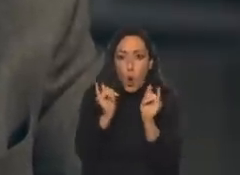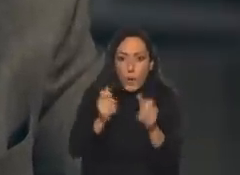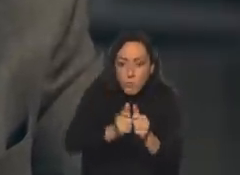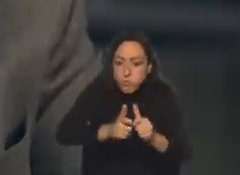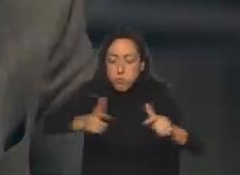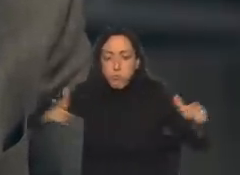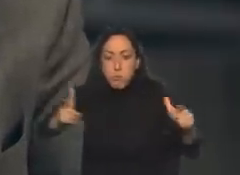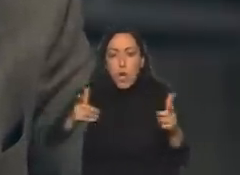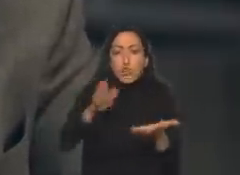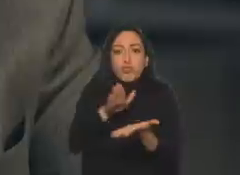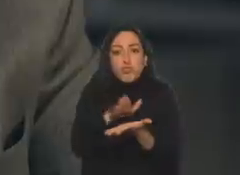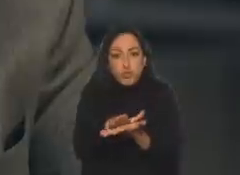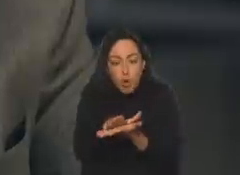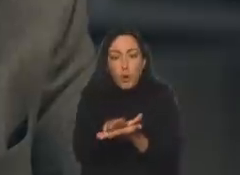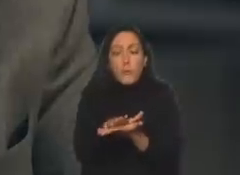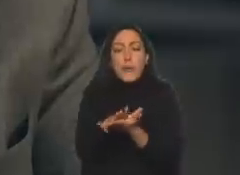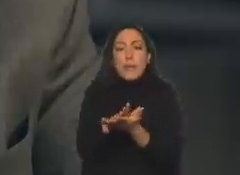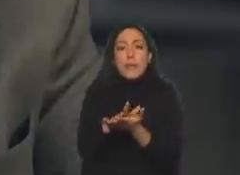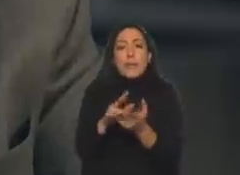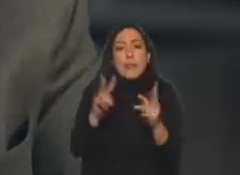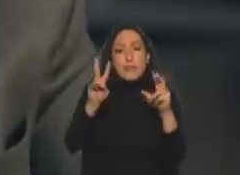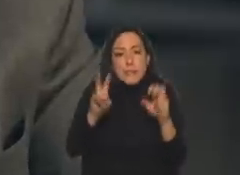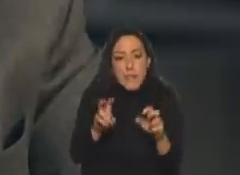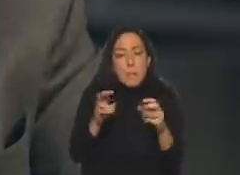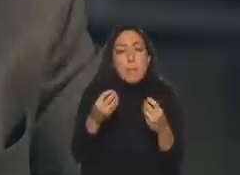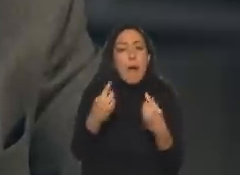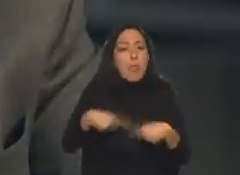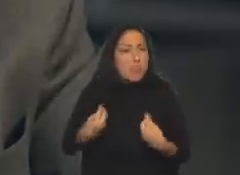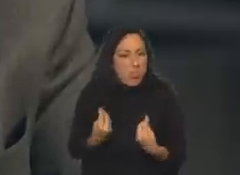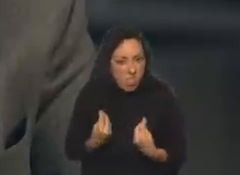Claro. Con todo lo que tiene que ver con la aplicación